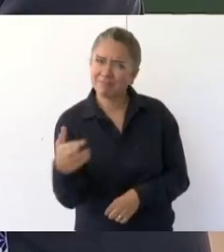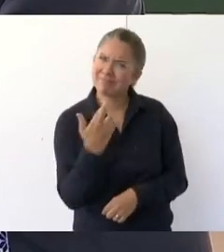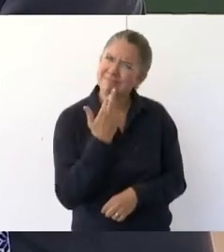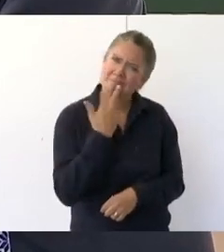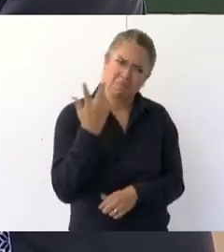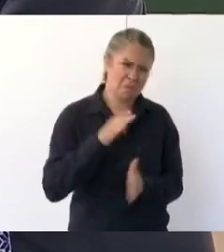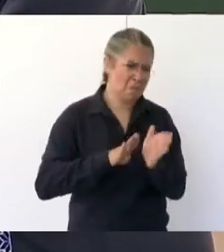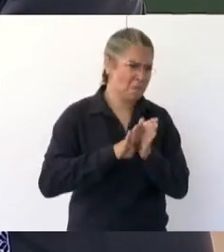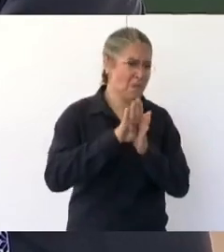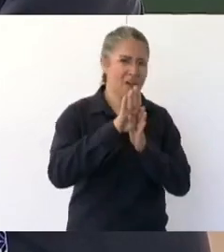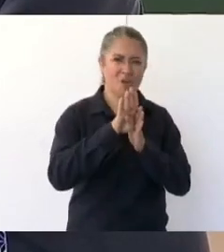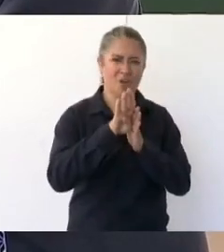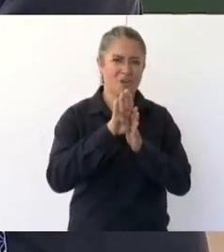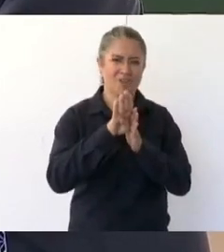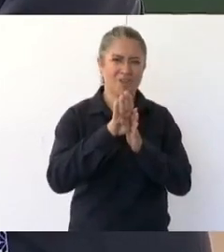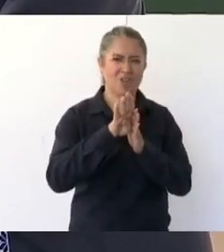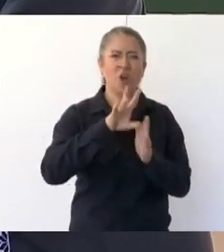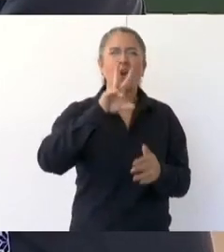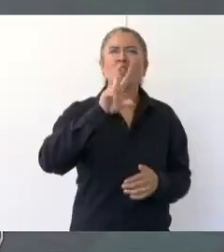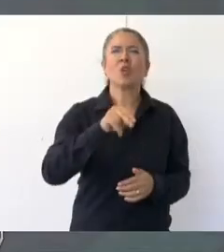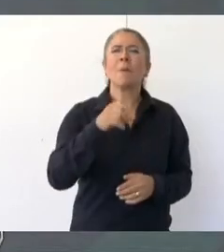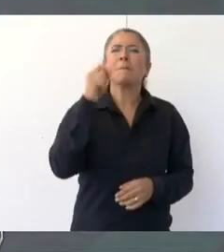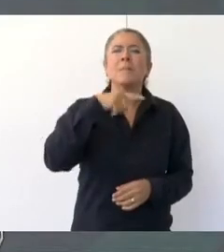lo mismo el temporal que el riego.